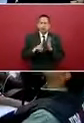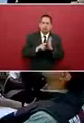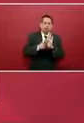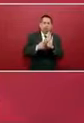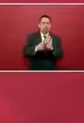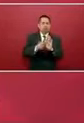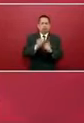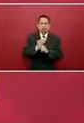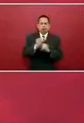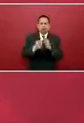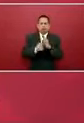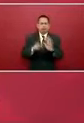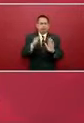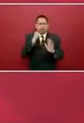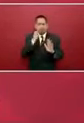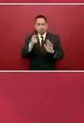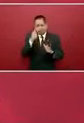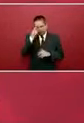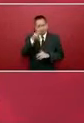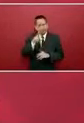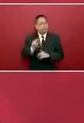mostrarla para no